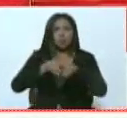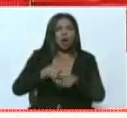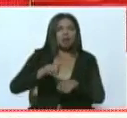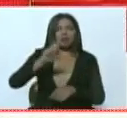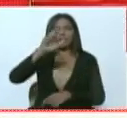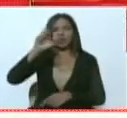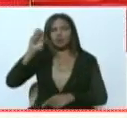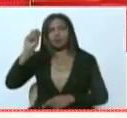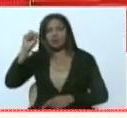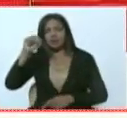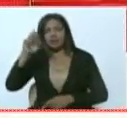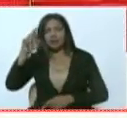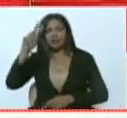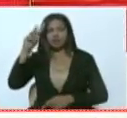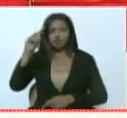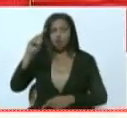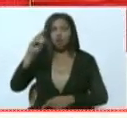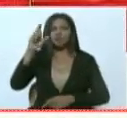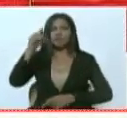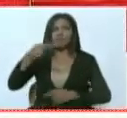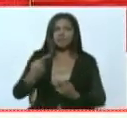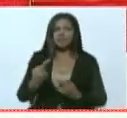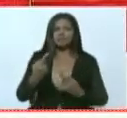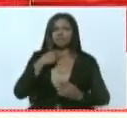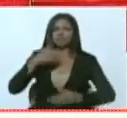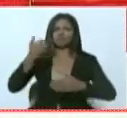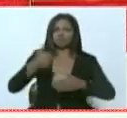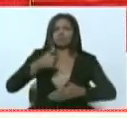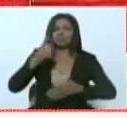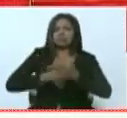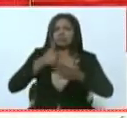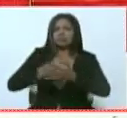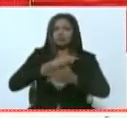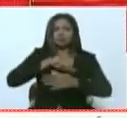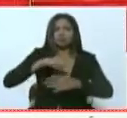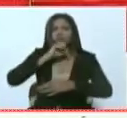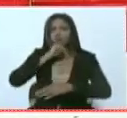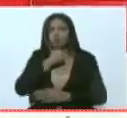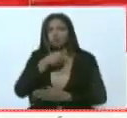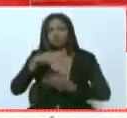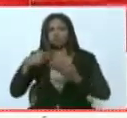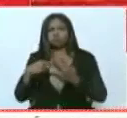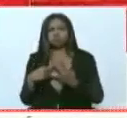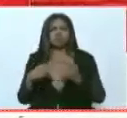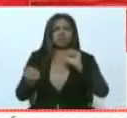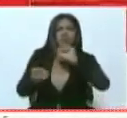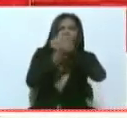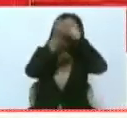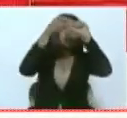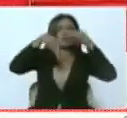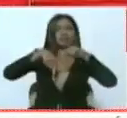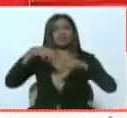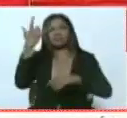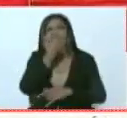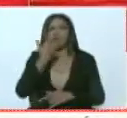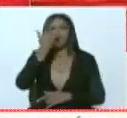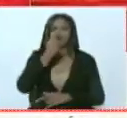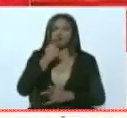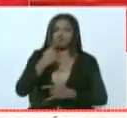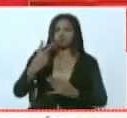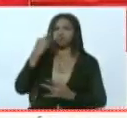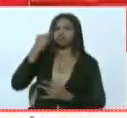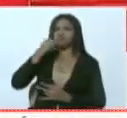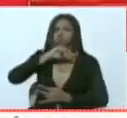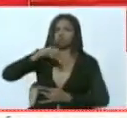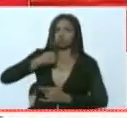negro primero, y de la resistencia de nuestros abuelos que trajeron esclavos del África y que nos dieron el color